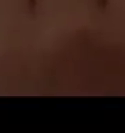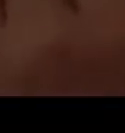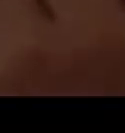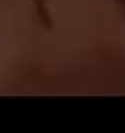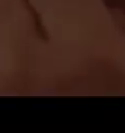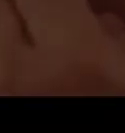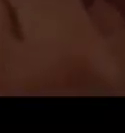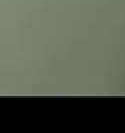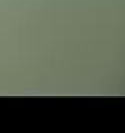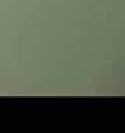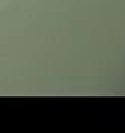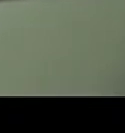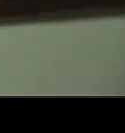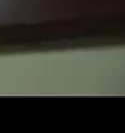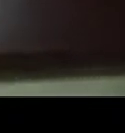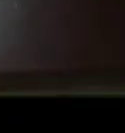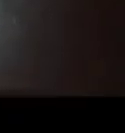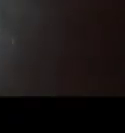dejar eso.